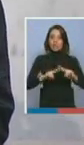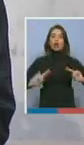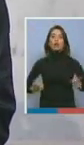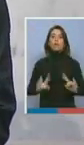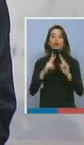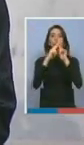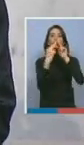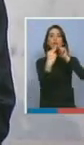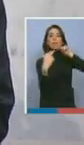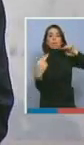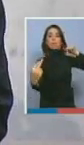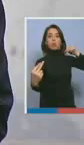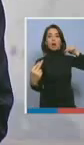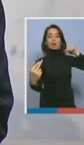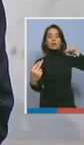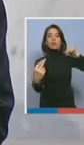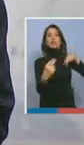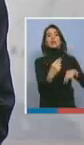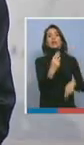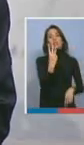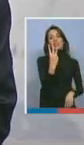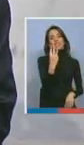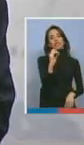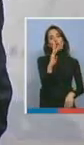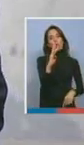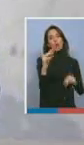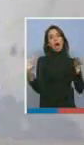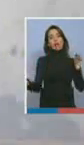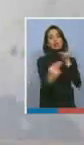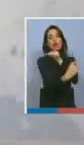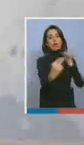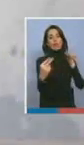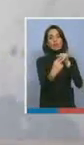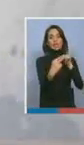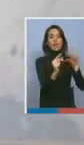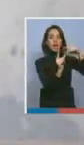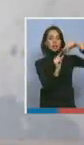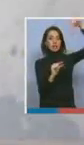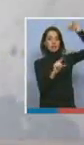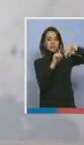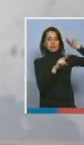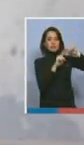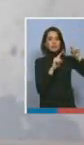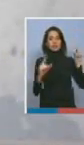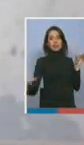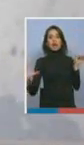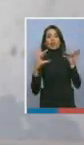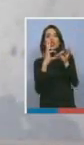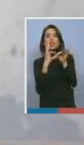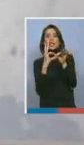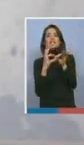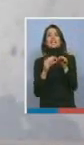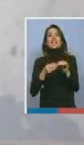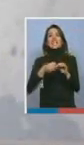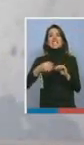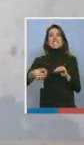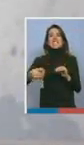construcción de un puente de 3 o 4 vías que conecte el continente con la isla grande de Chiloé.